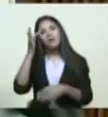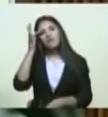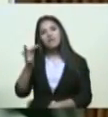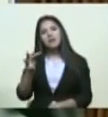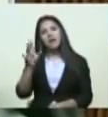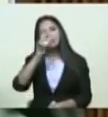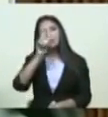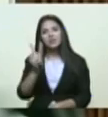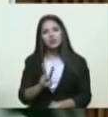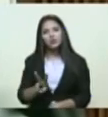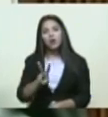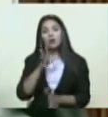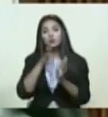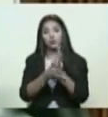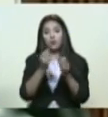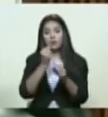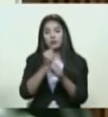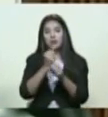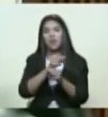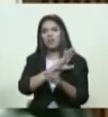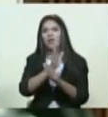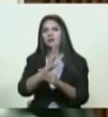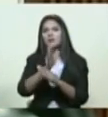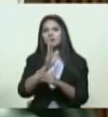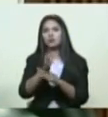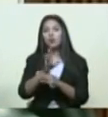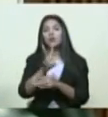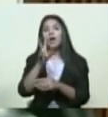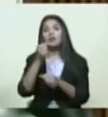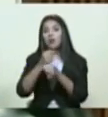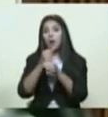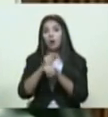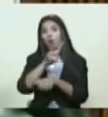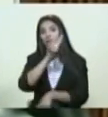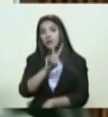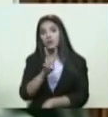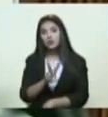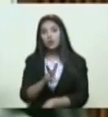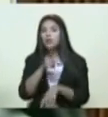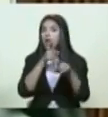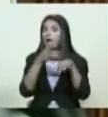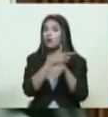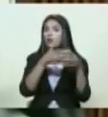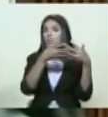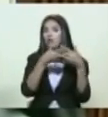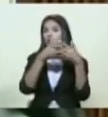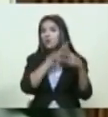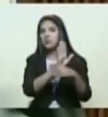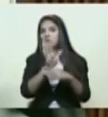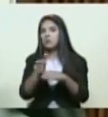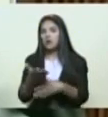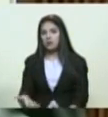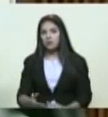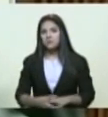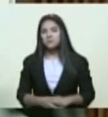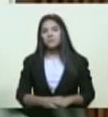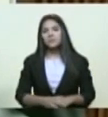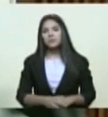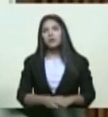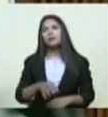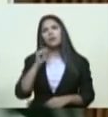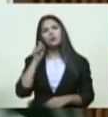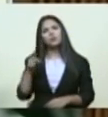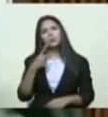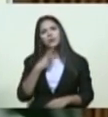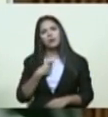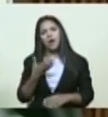República en relación a las sanciones a funcionarios venezolanos por parte del gobierno estadounidense, entendiendo que usted decía